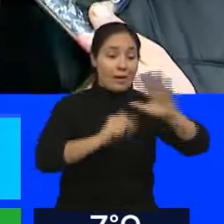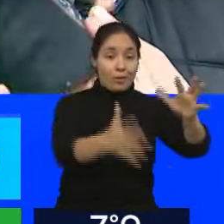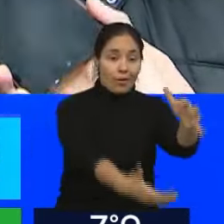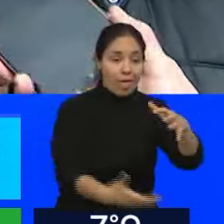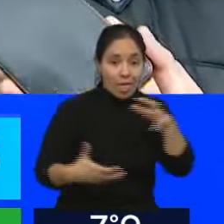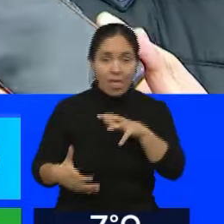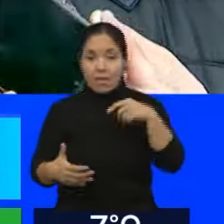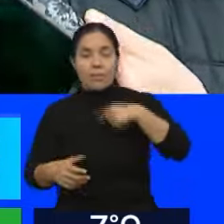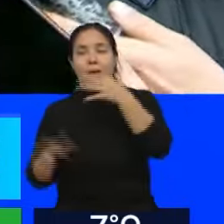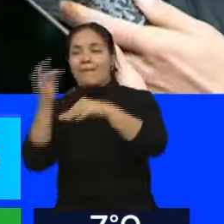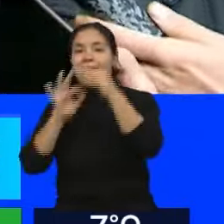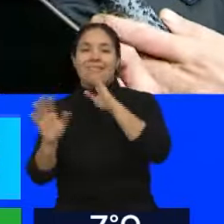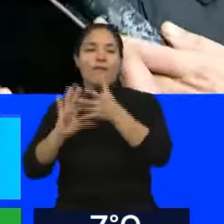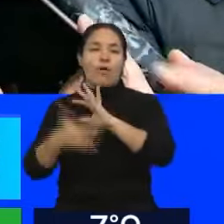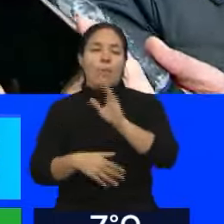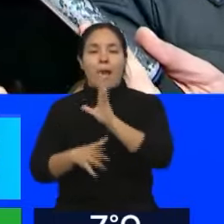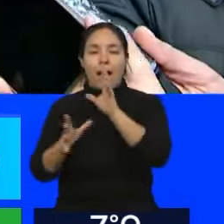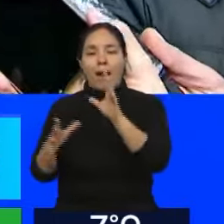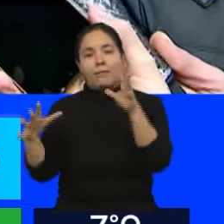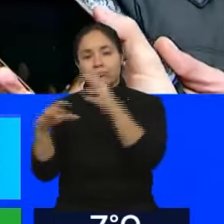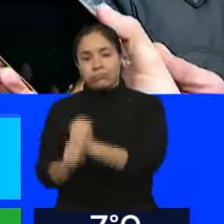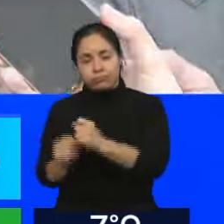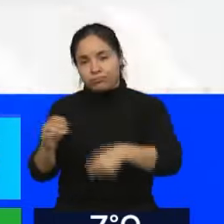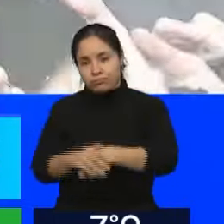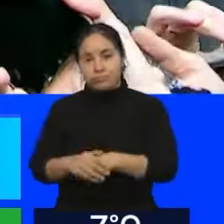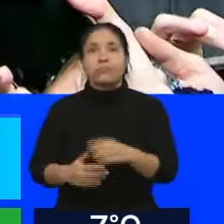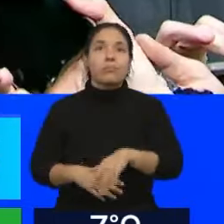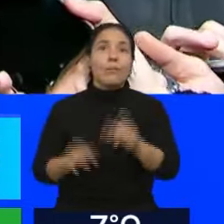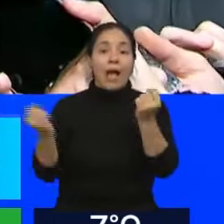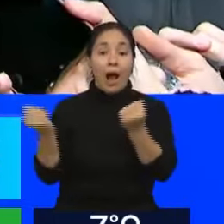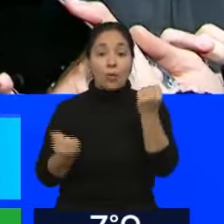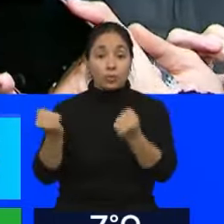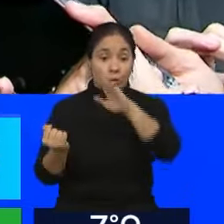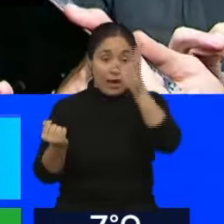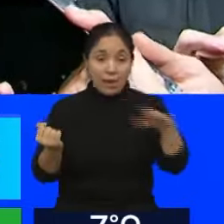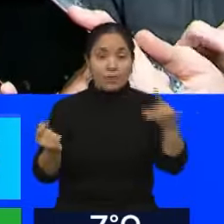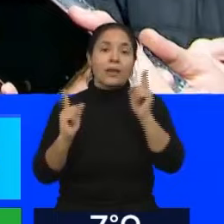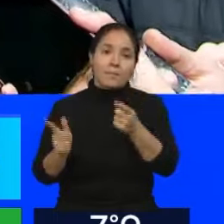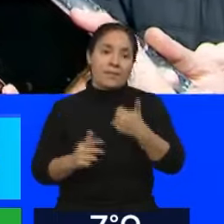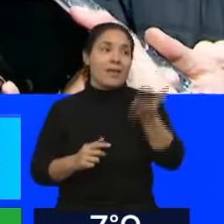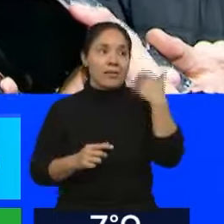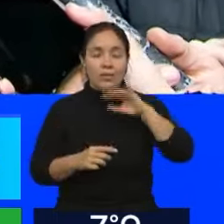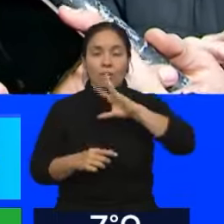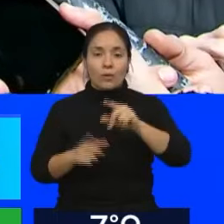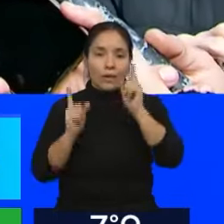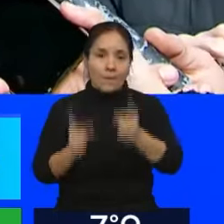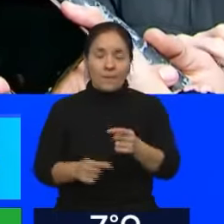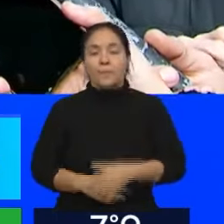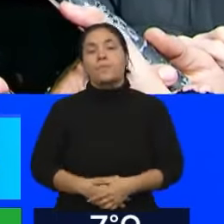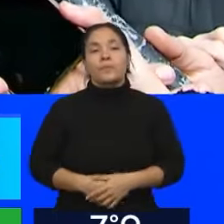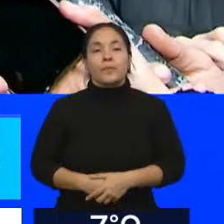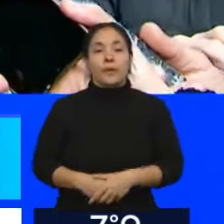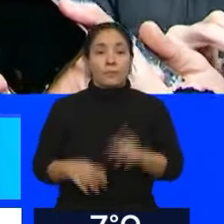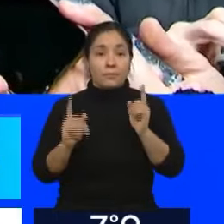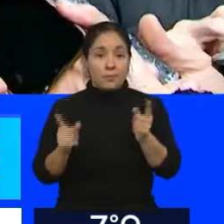en negro. El vehículo también es producto de un ilícito. Ha sido un movimiento, un desplazamiento que hemos